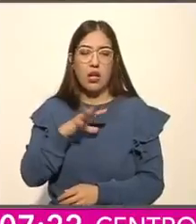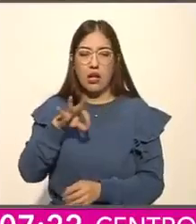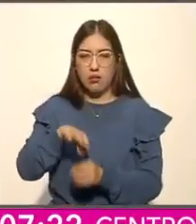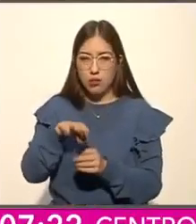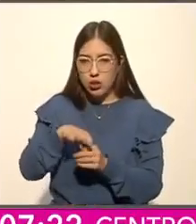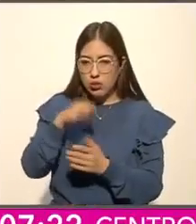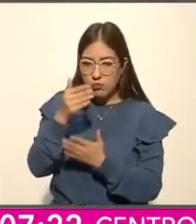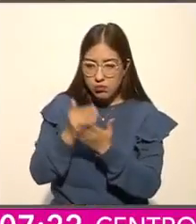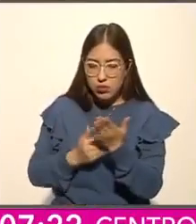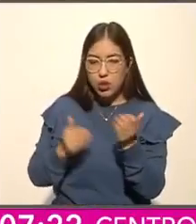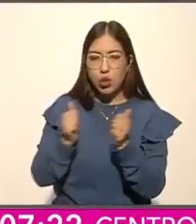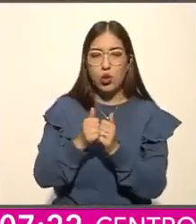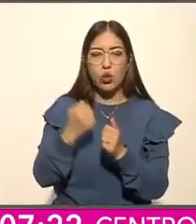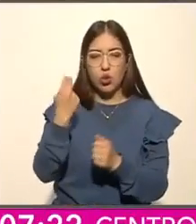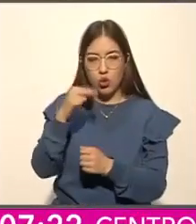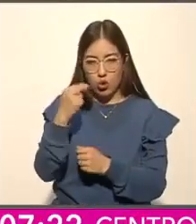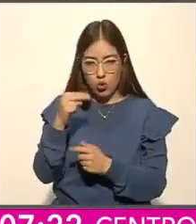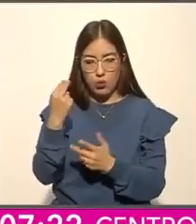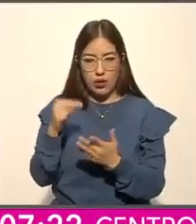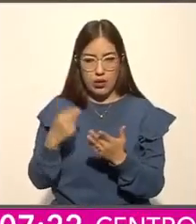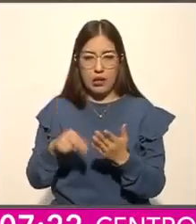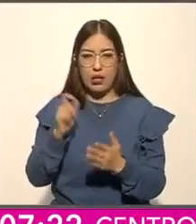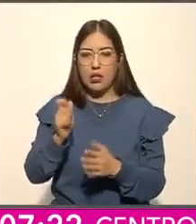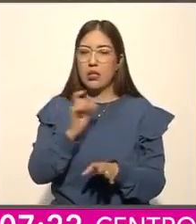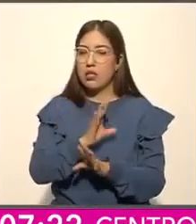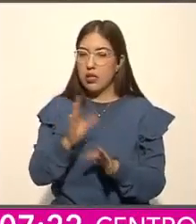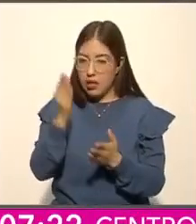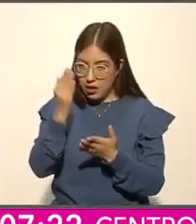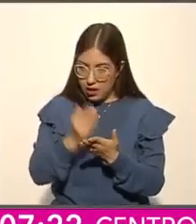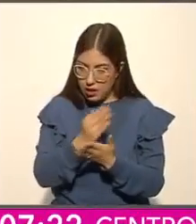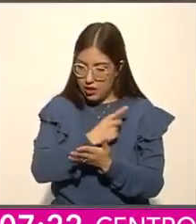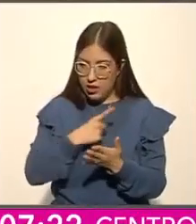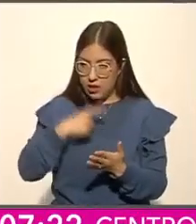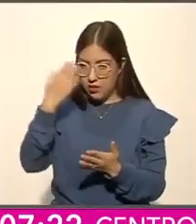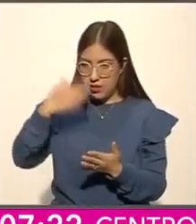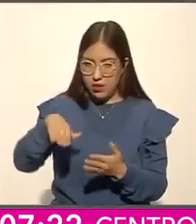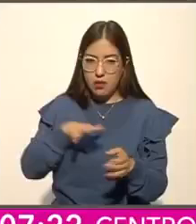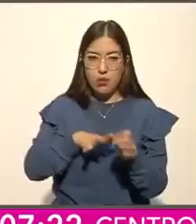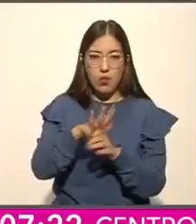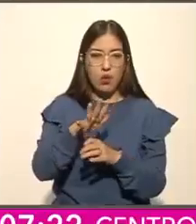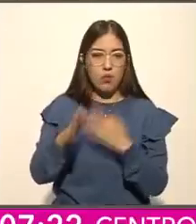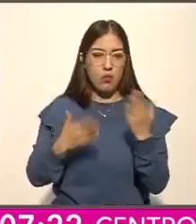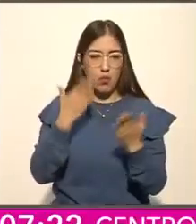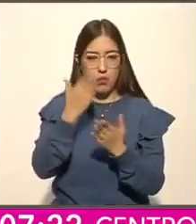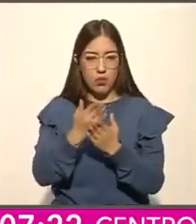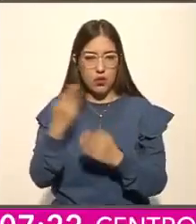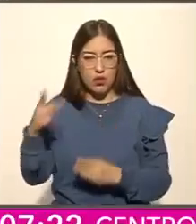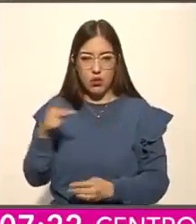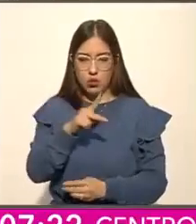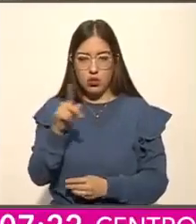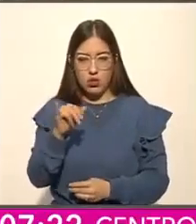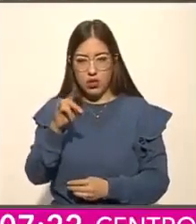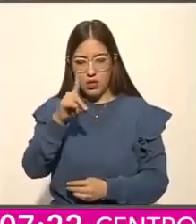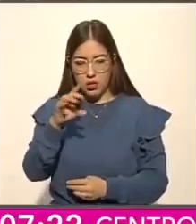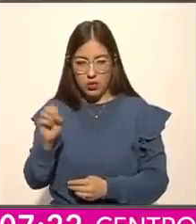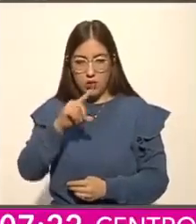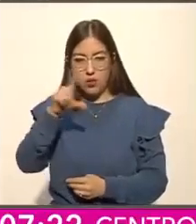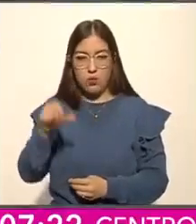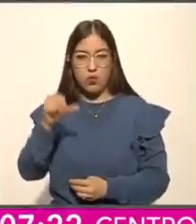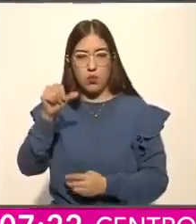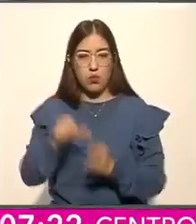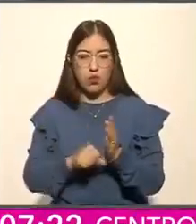nombres impresos, es decir, ya estaban marcadas en favor de algunas propuestas zedillistas. Para febrero